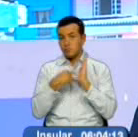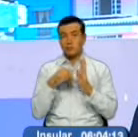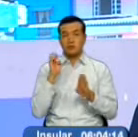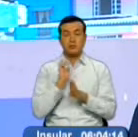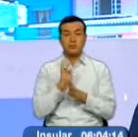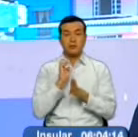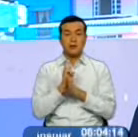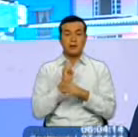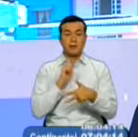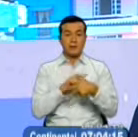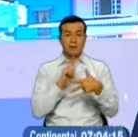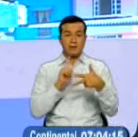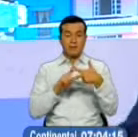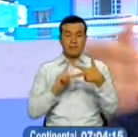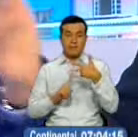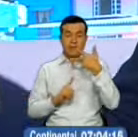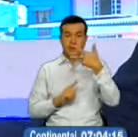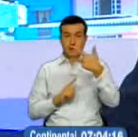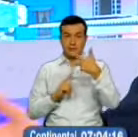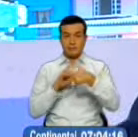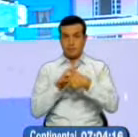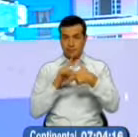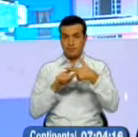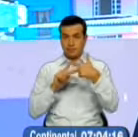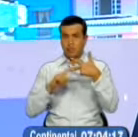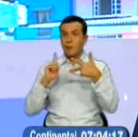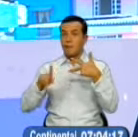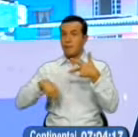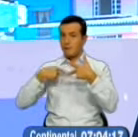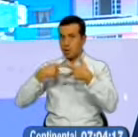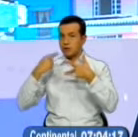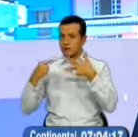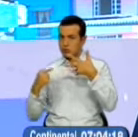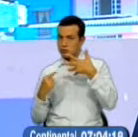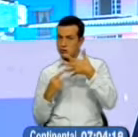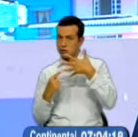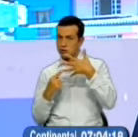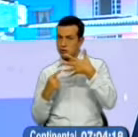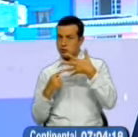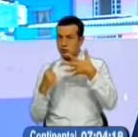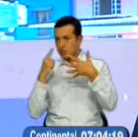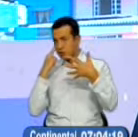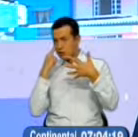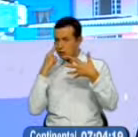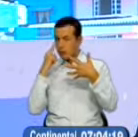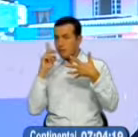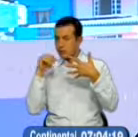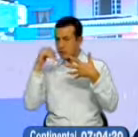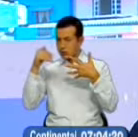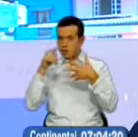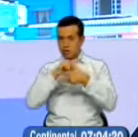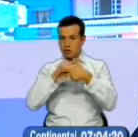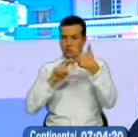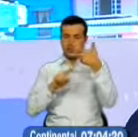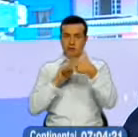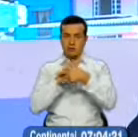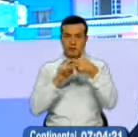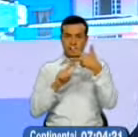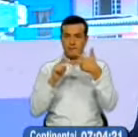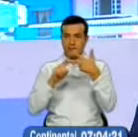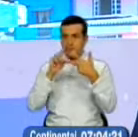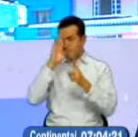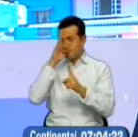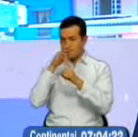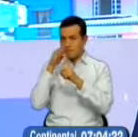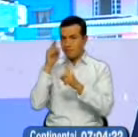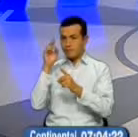ecuatoriano, en las tres formas de medición, y te voy a agregar luego una forma de medición adicional, que es la subjetiva, en las tres formas de medición objetiva